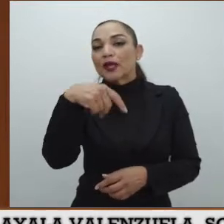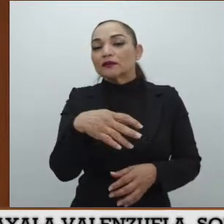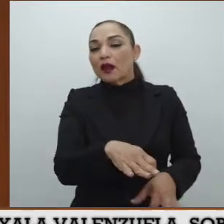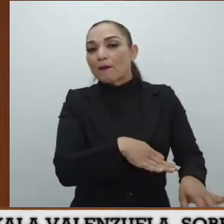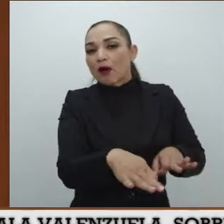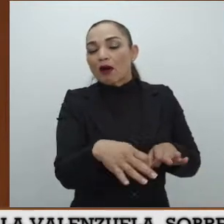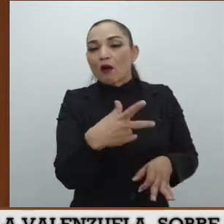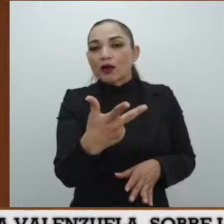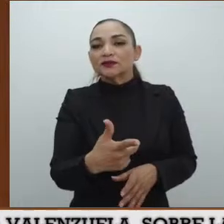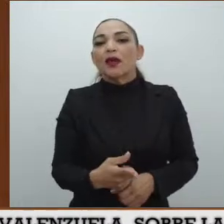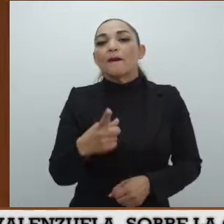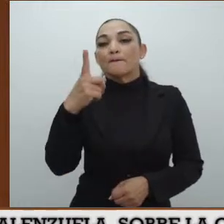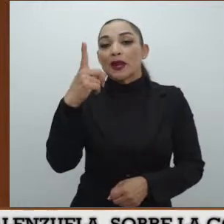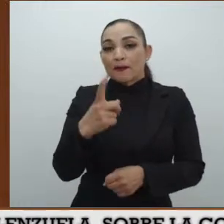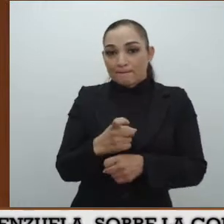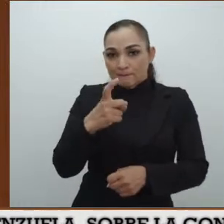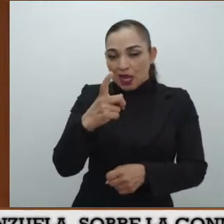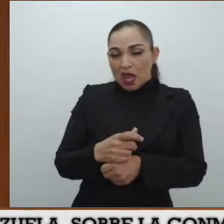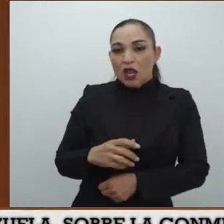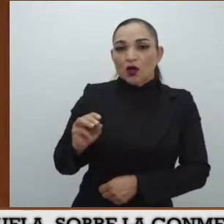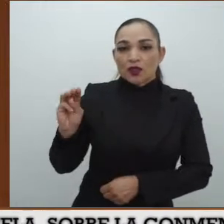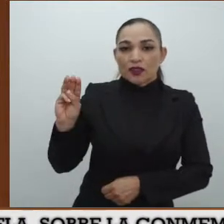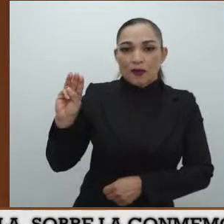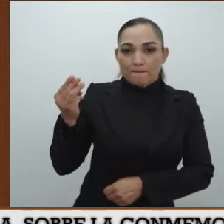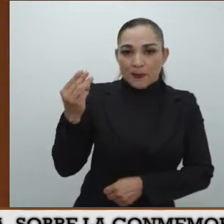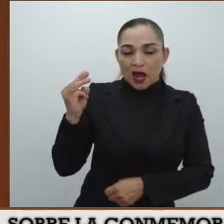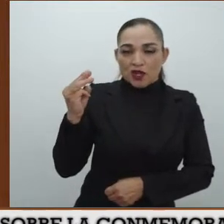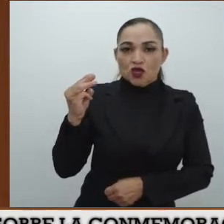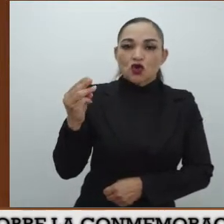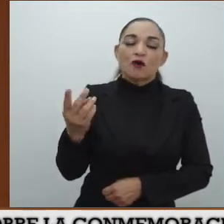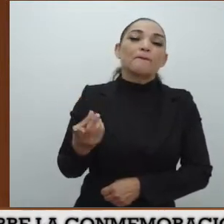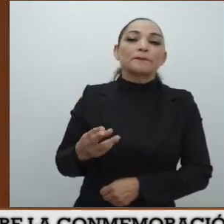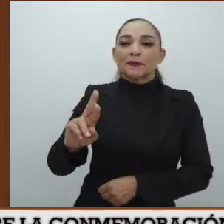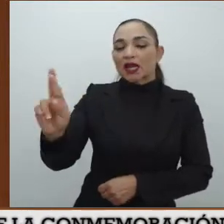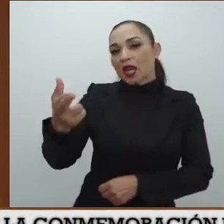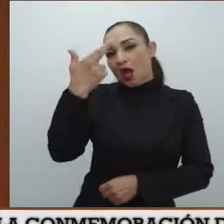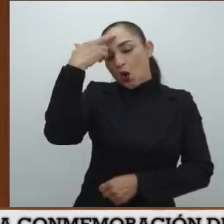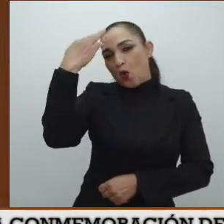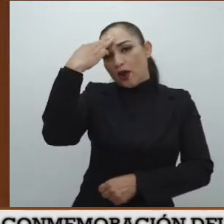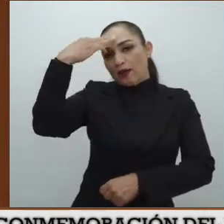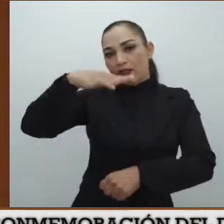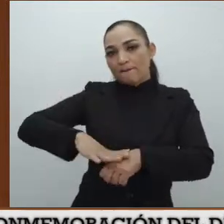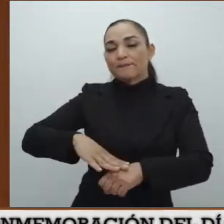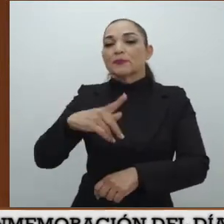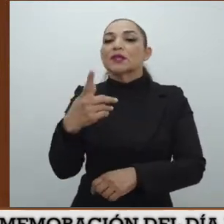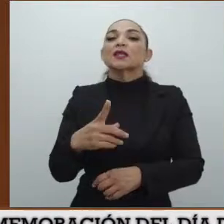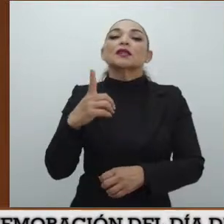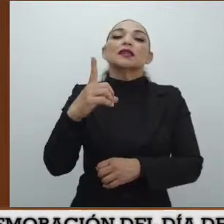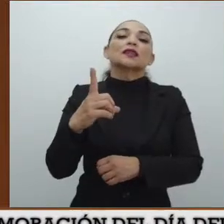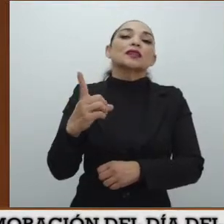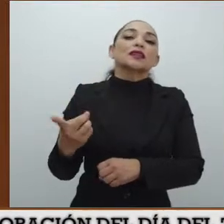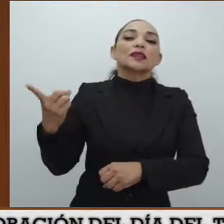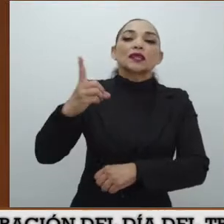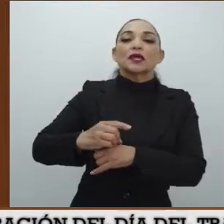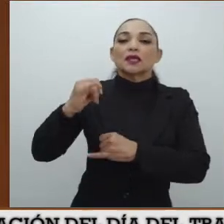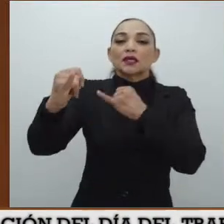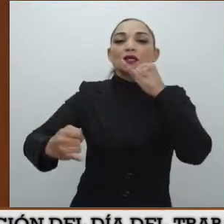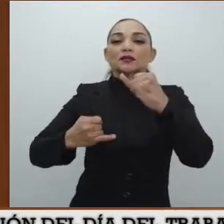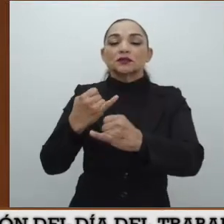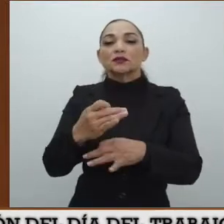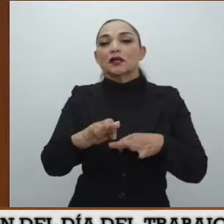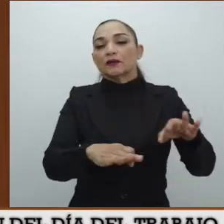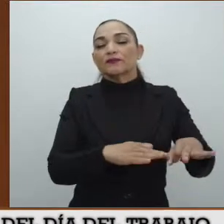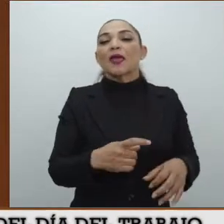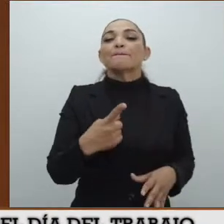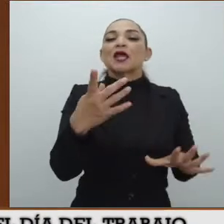que el 1 de mayo se celebra el Día Internacional de las y los Trabajadores. Fue hasta